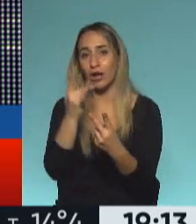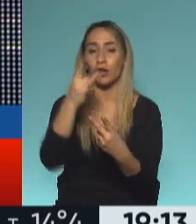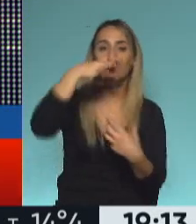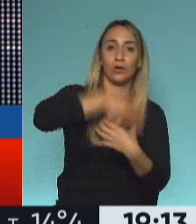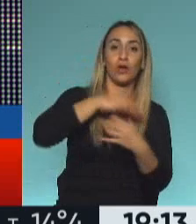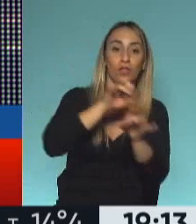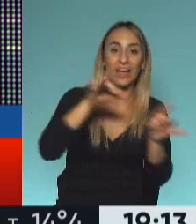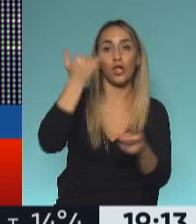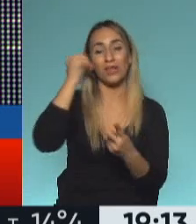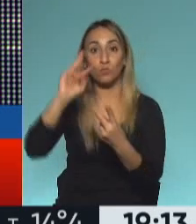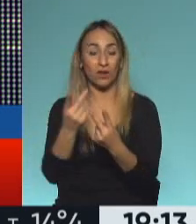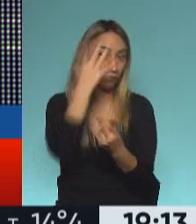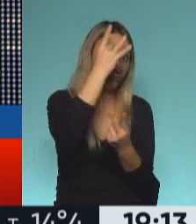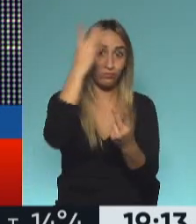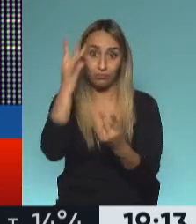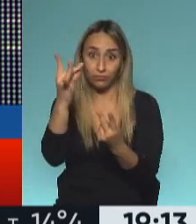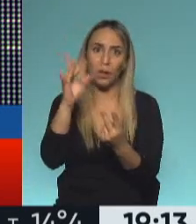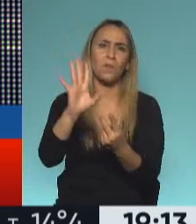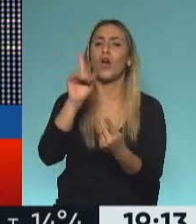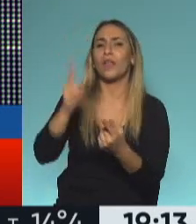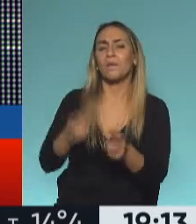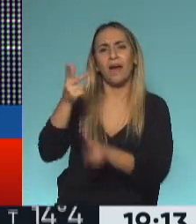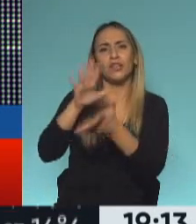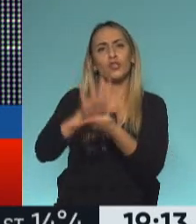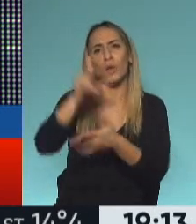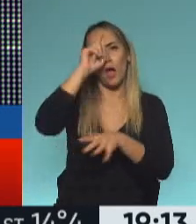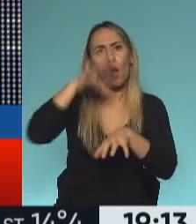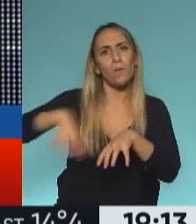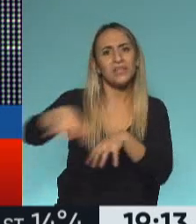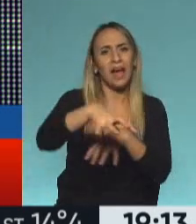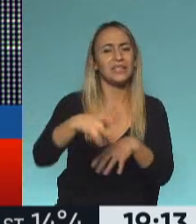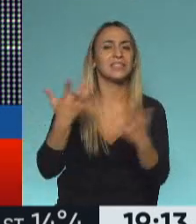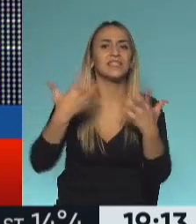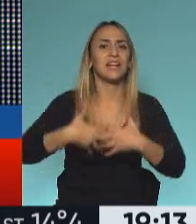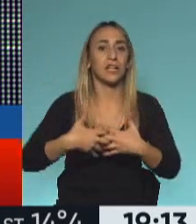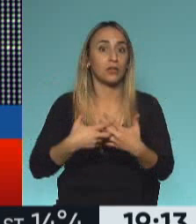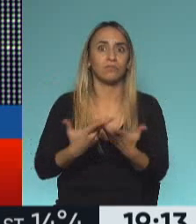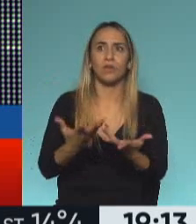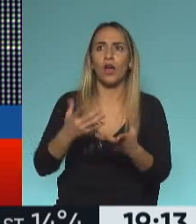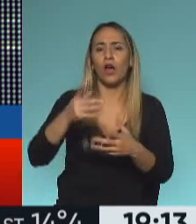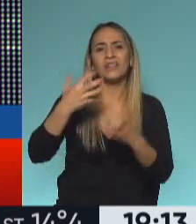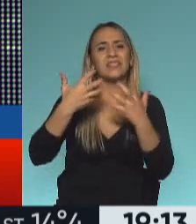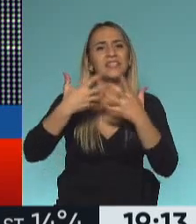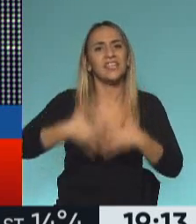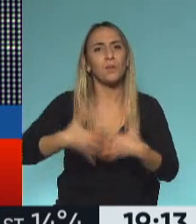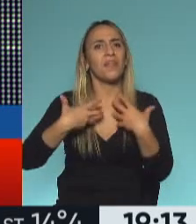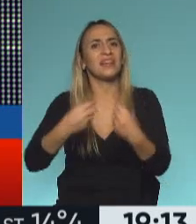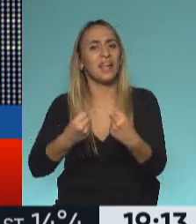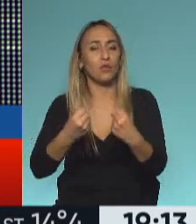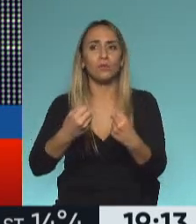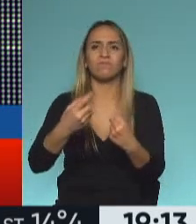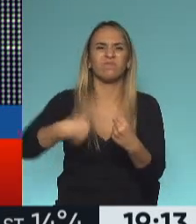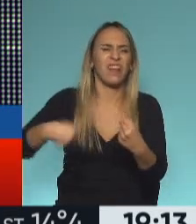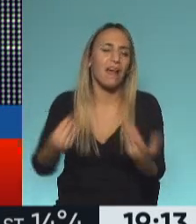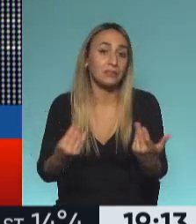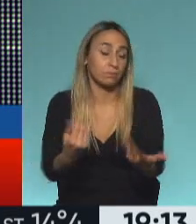menor, esto que usted comentaba también, el tema de la red sanitaria. La red sanitaria está compuesta por seres humanos, por médicos. O sea, los números marcan una realidad,